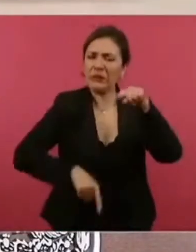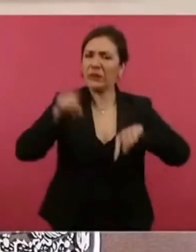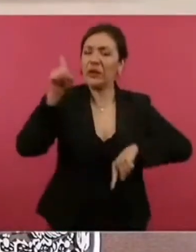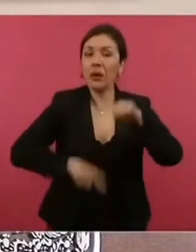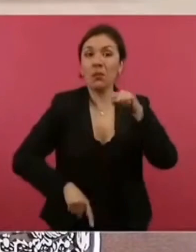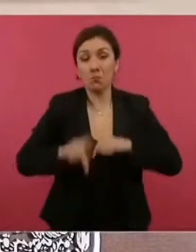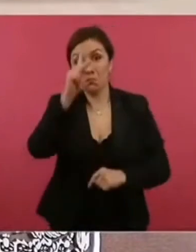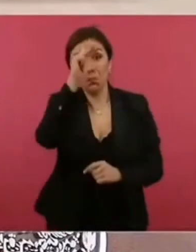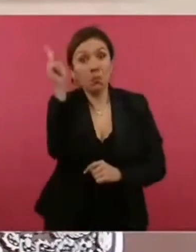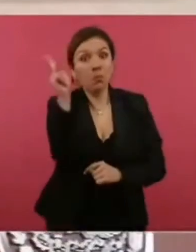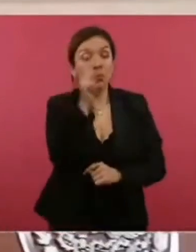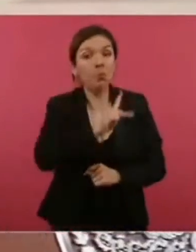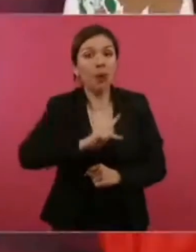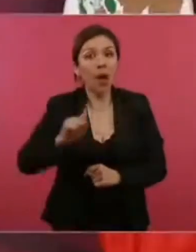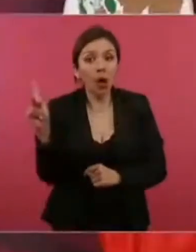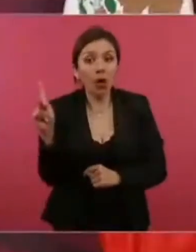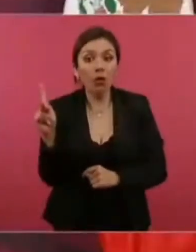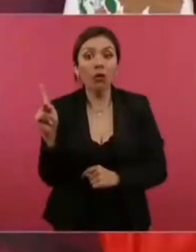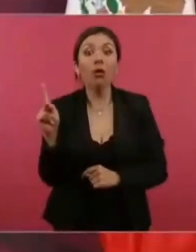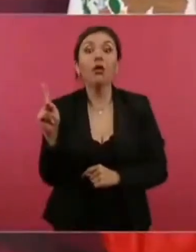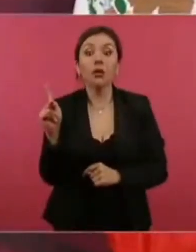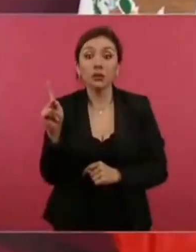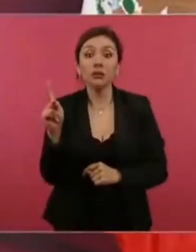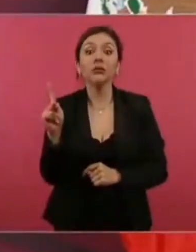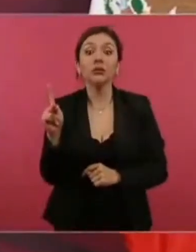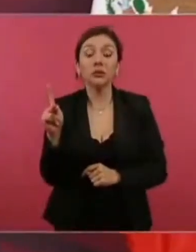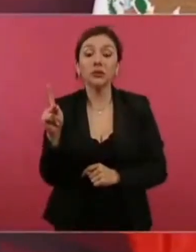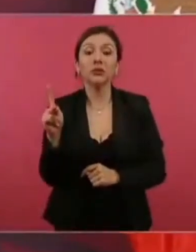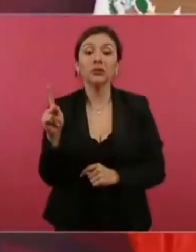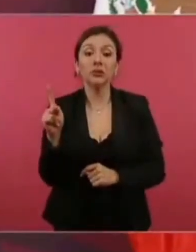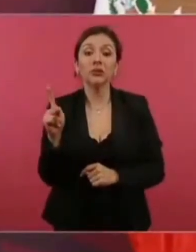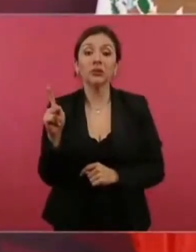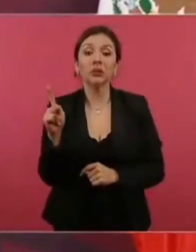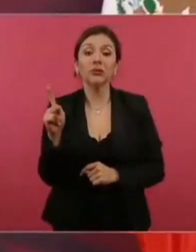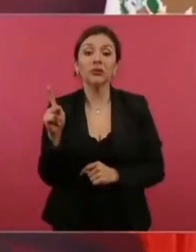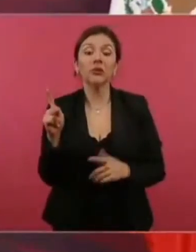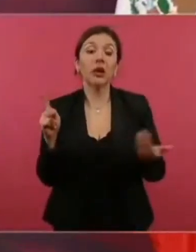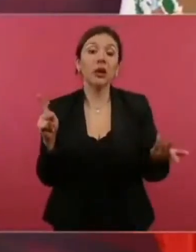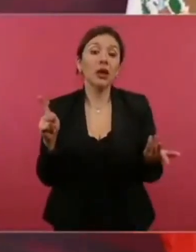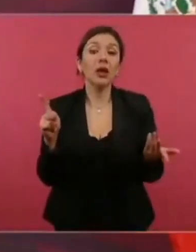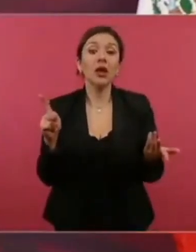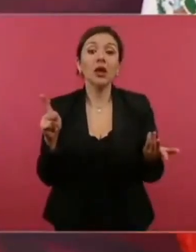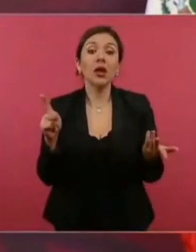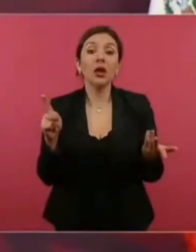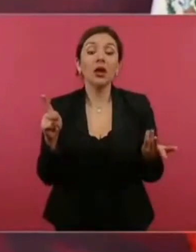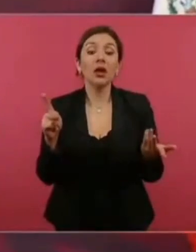al grado que se sostiene que